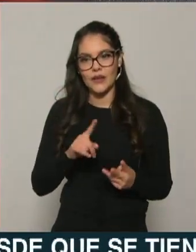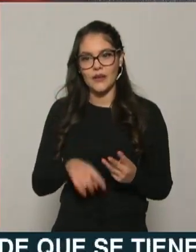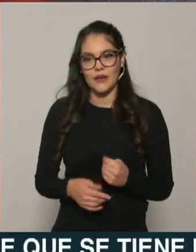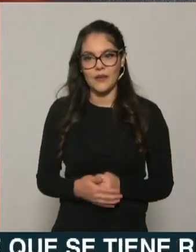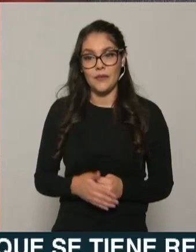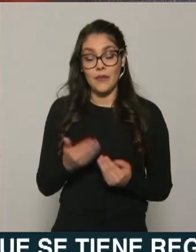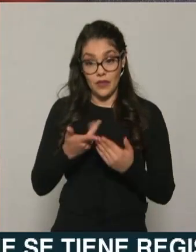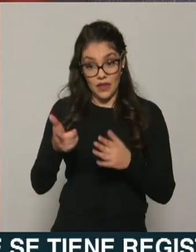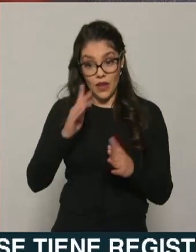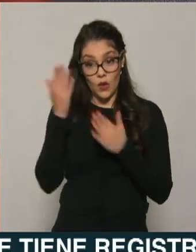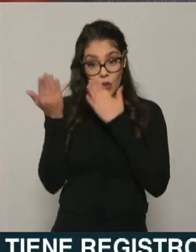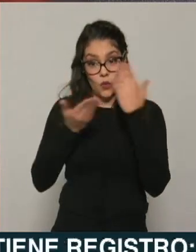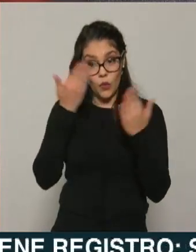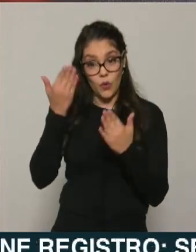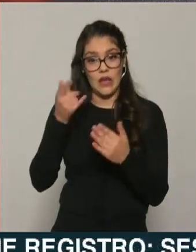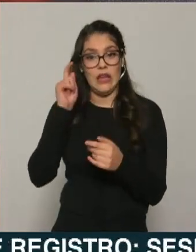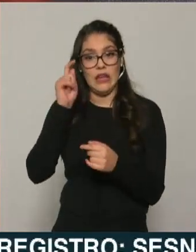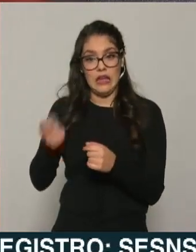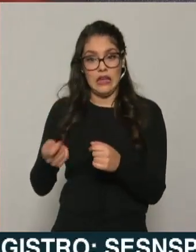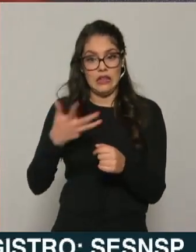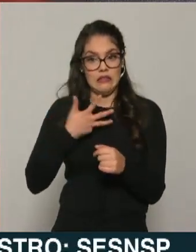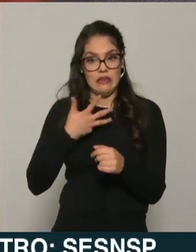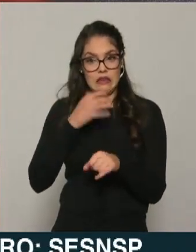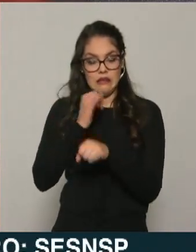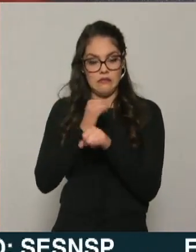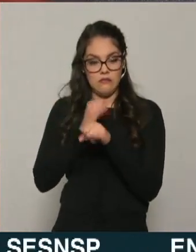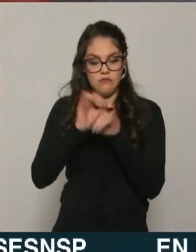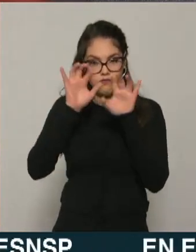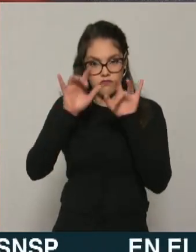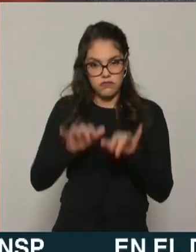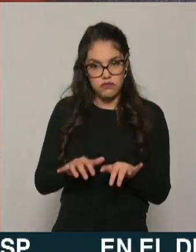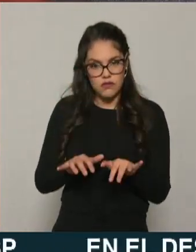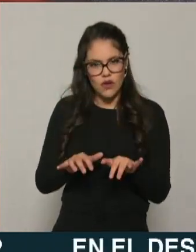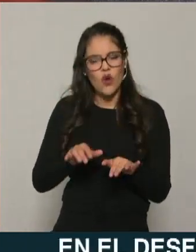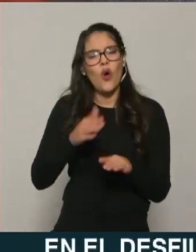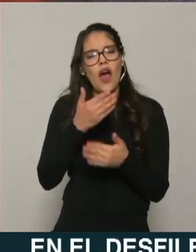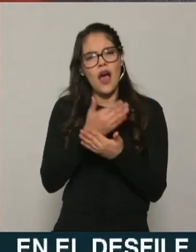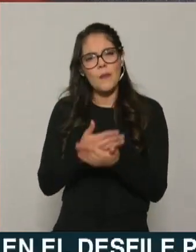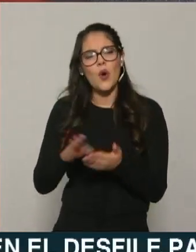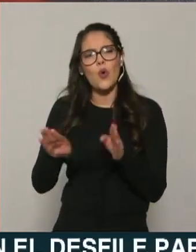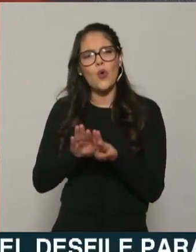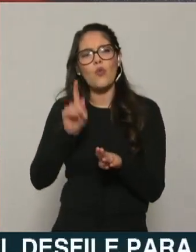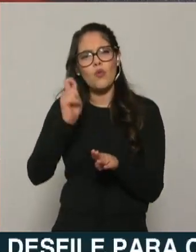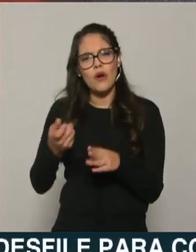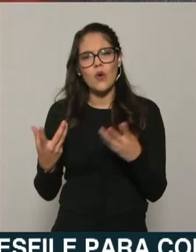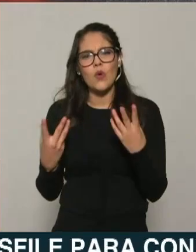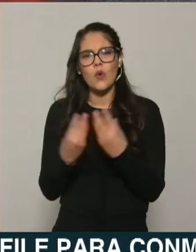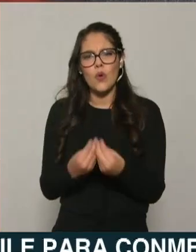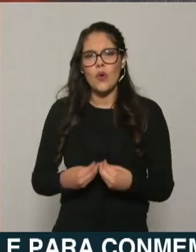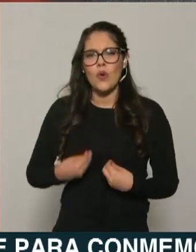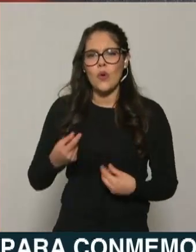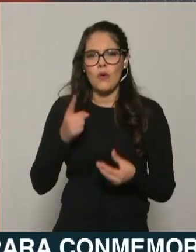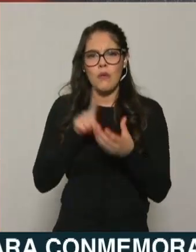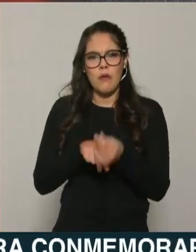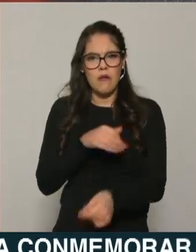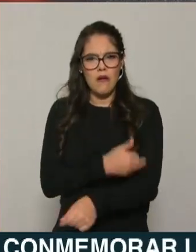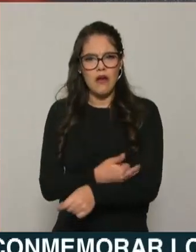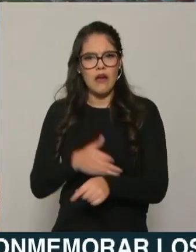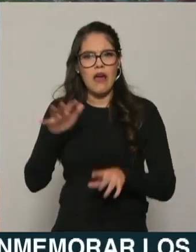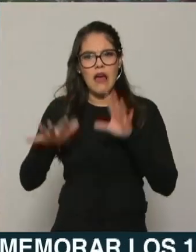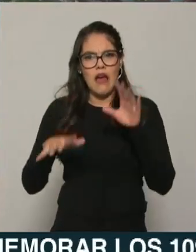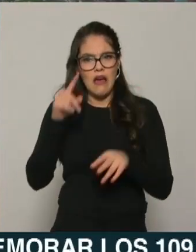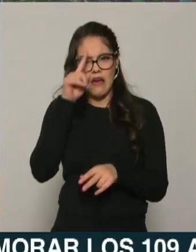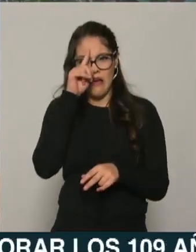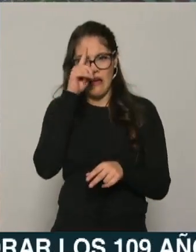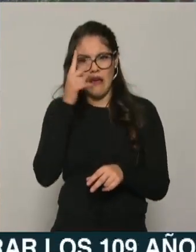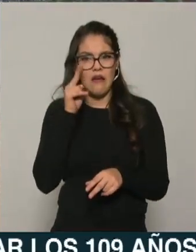lo hace en una modalidad en línea. Háblanos más sobre cómo es vivir con esta situación en familia, porque de pronto no es fácil